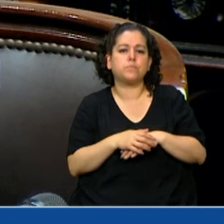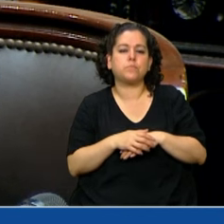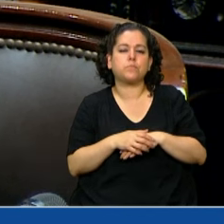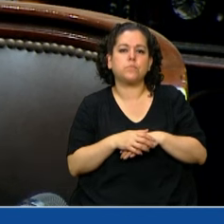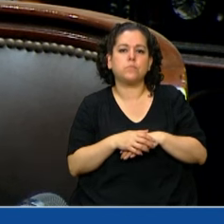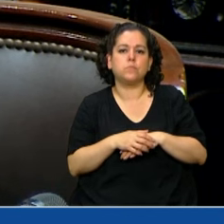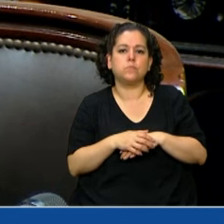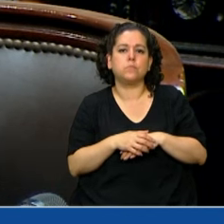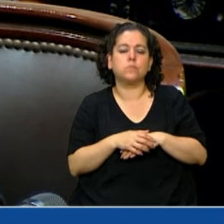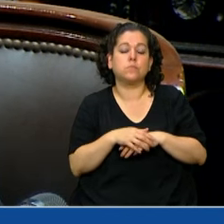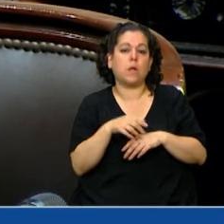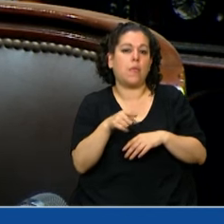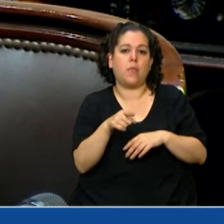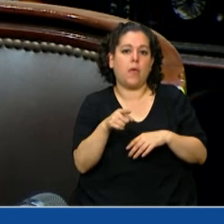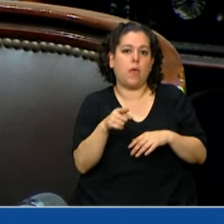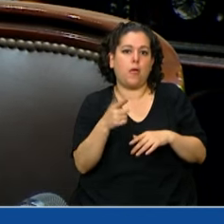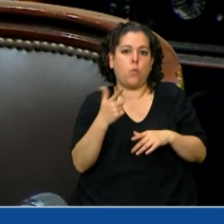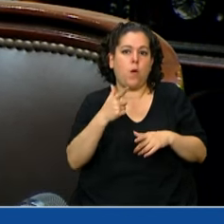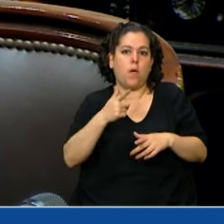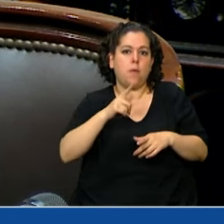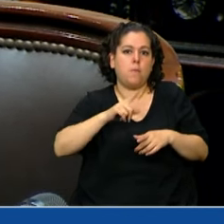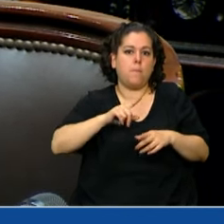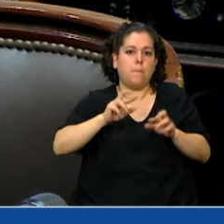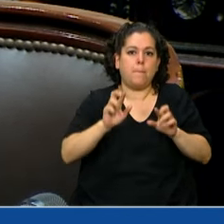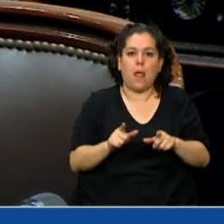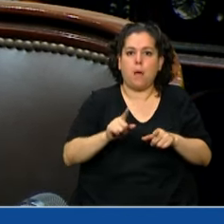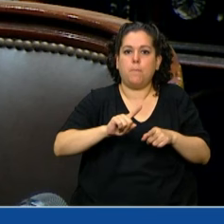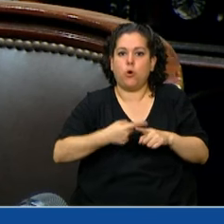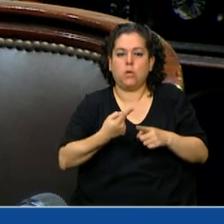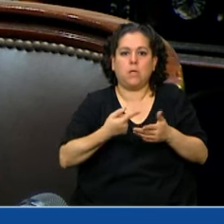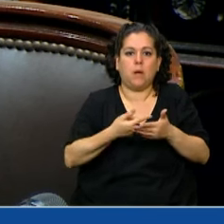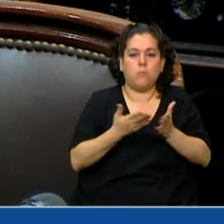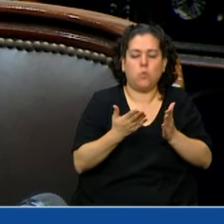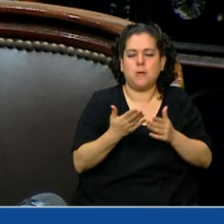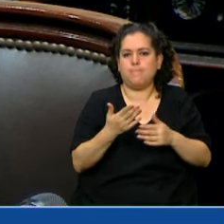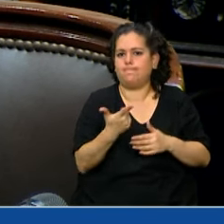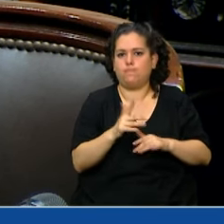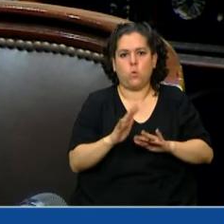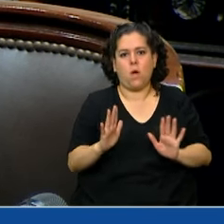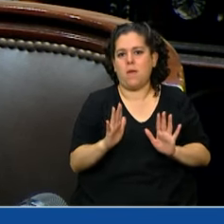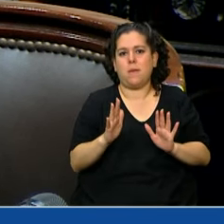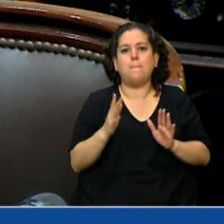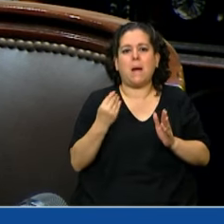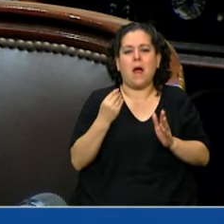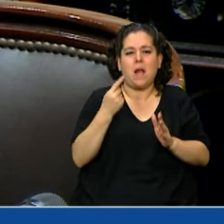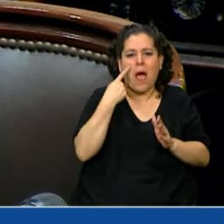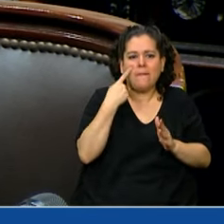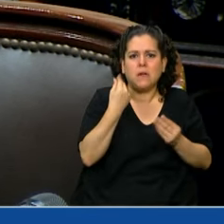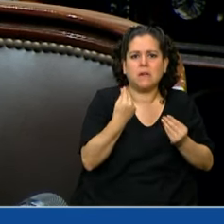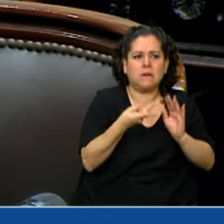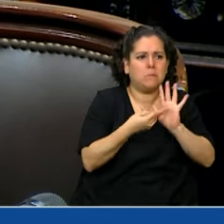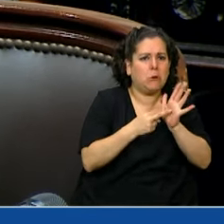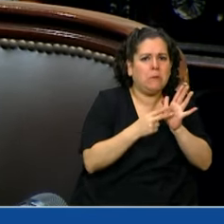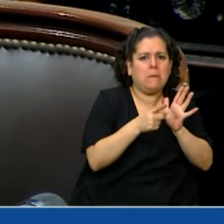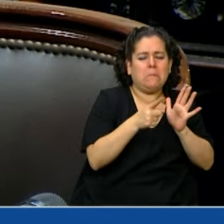marco de no tener ninguna polía públ fondo que intente achicar este problema